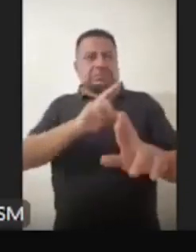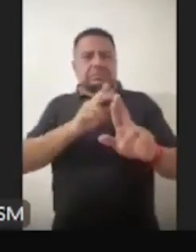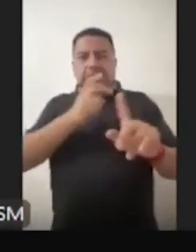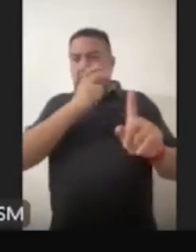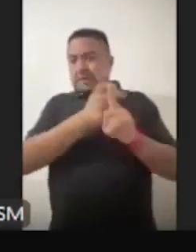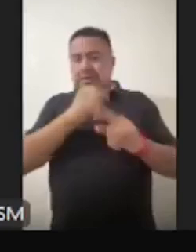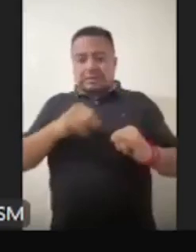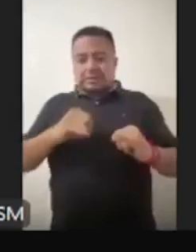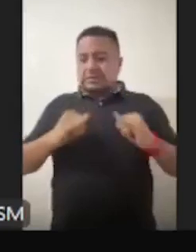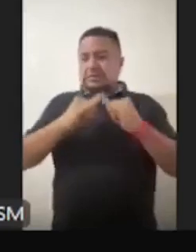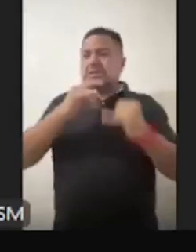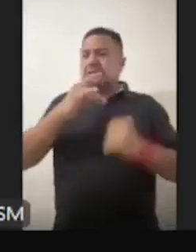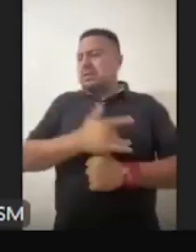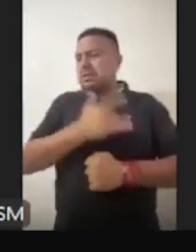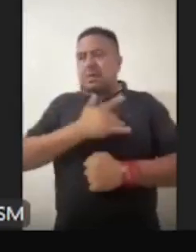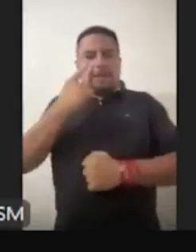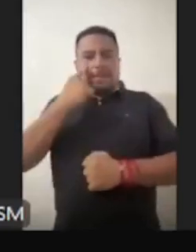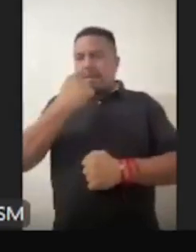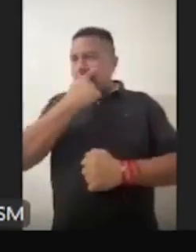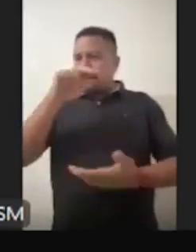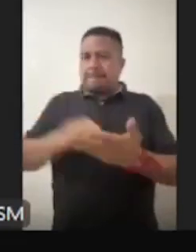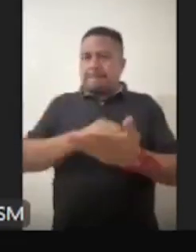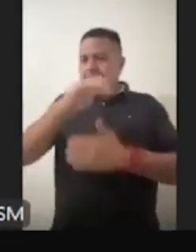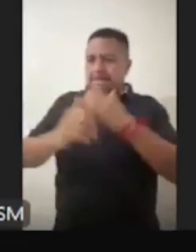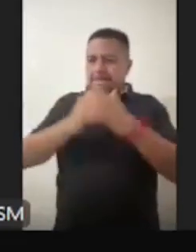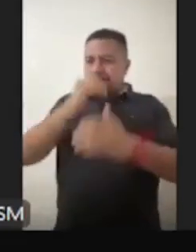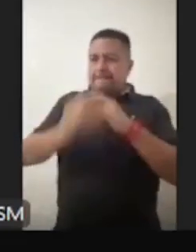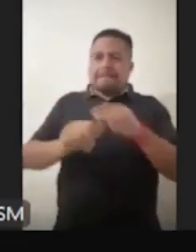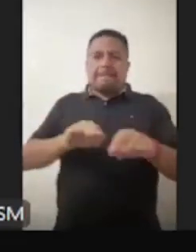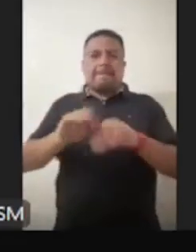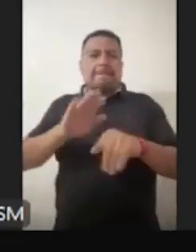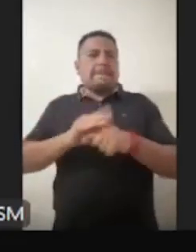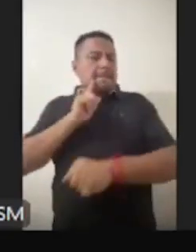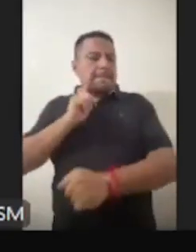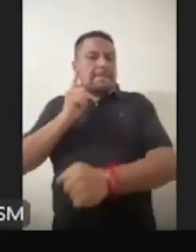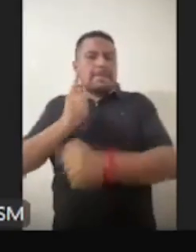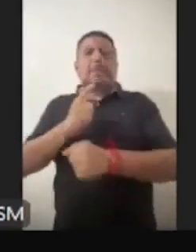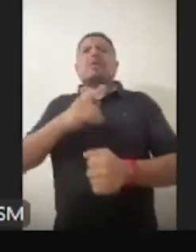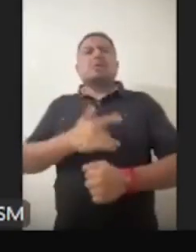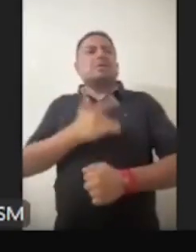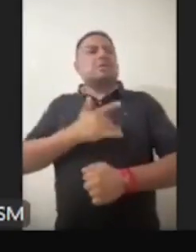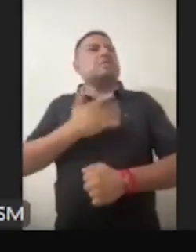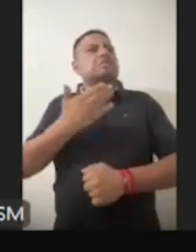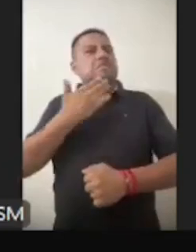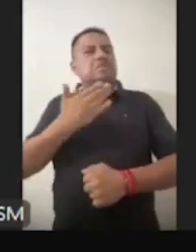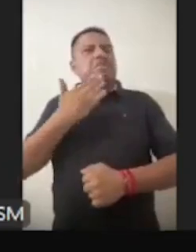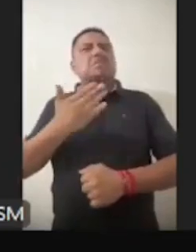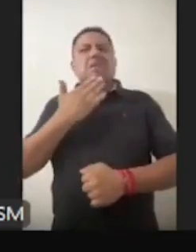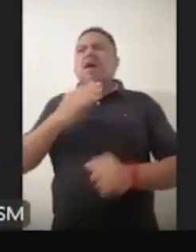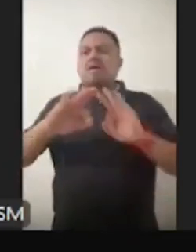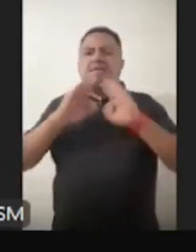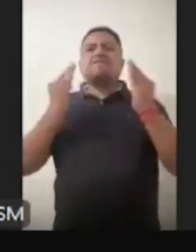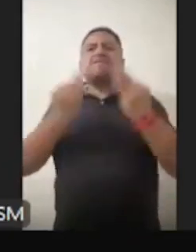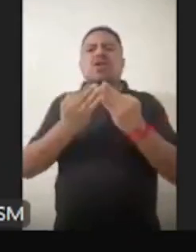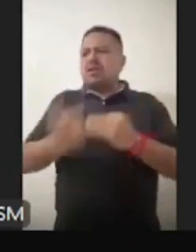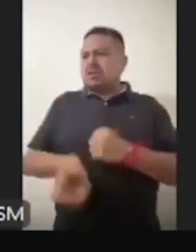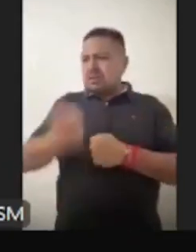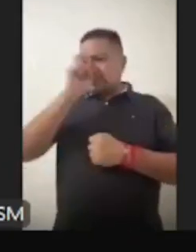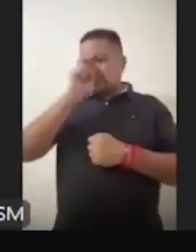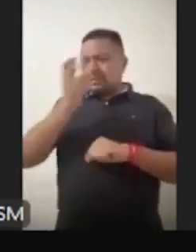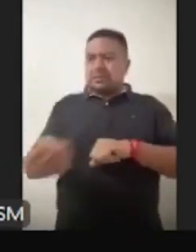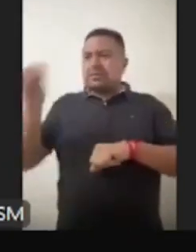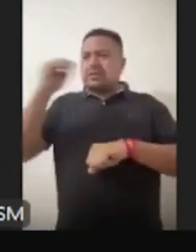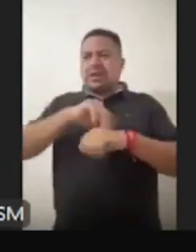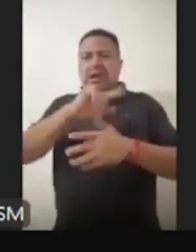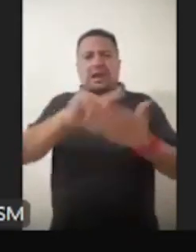jurisdiccional estima aprobar el convenio de terminación de trabajo por encontrarse legalmente satisfechas las formalidades y exigencias requeridas por la Ley Federal